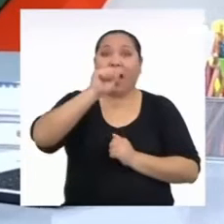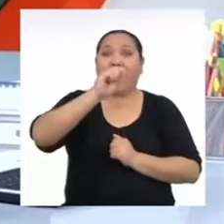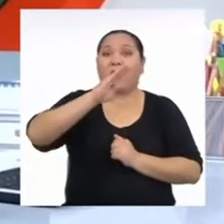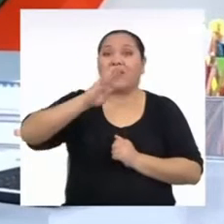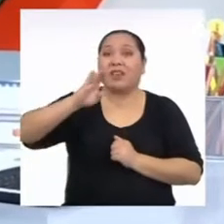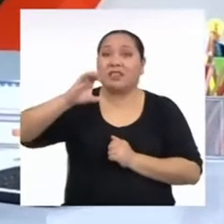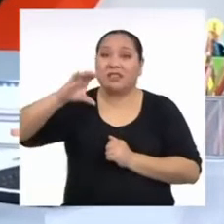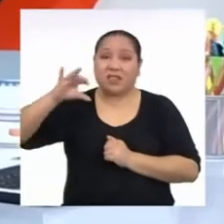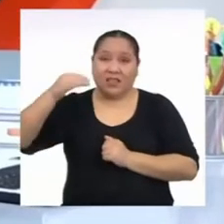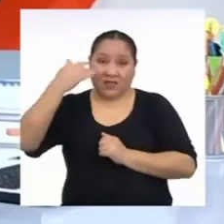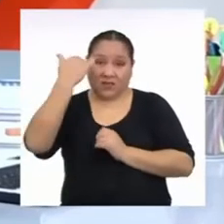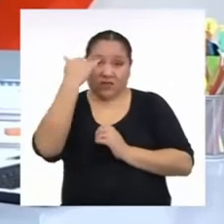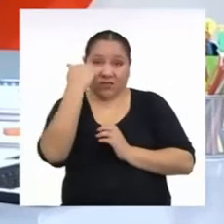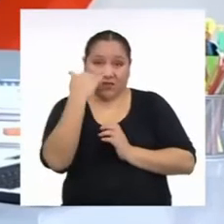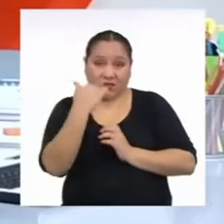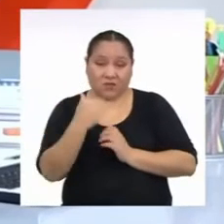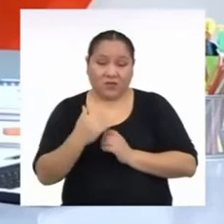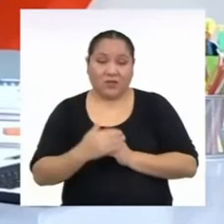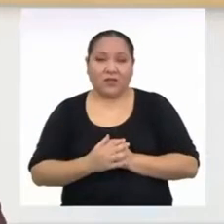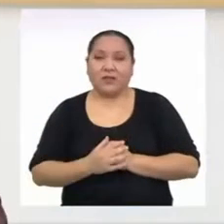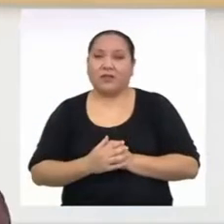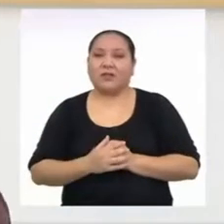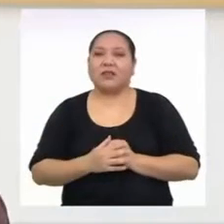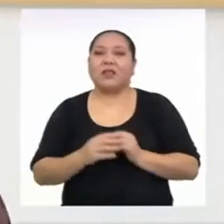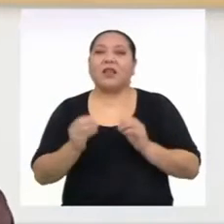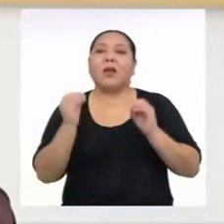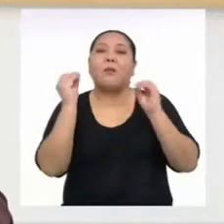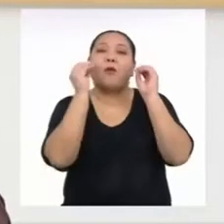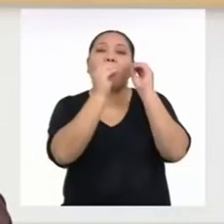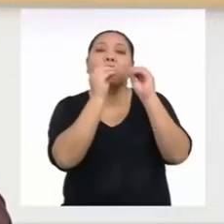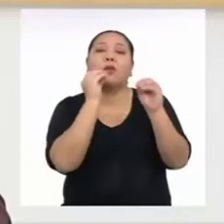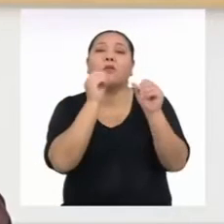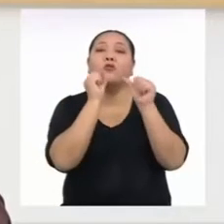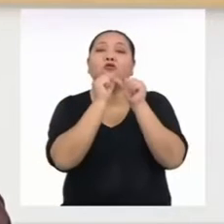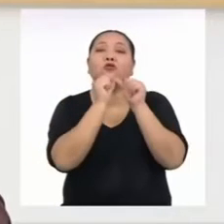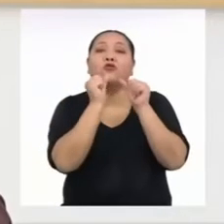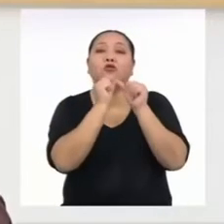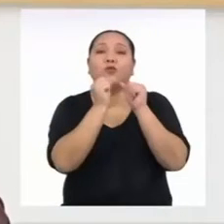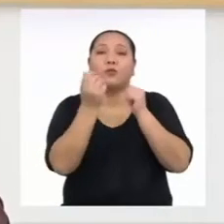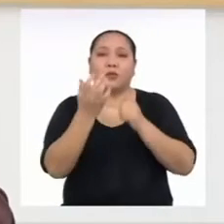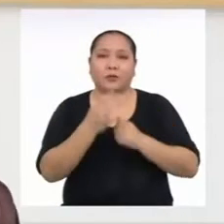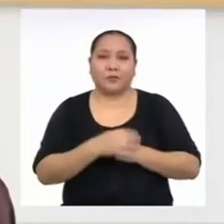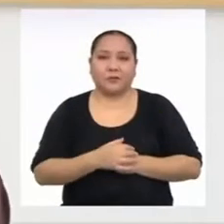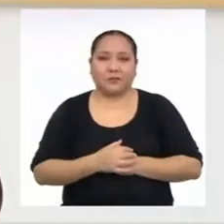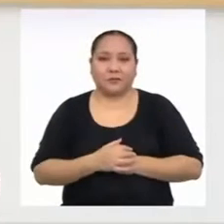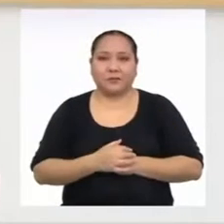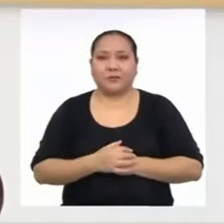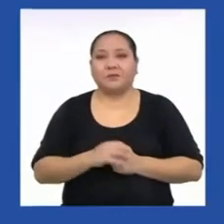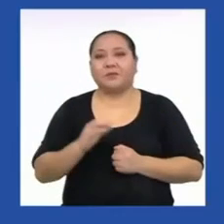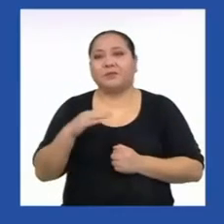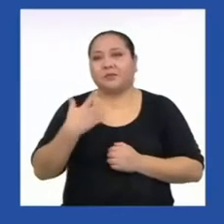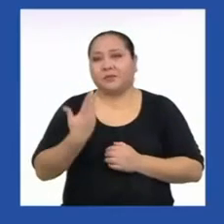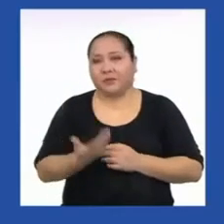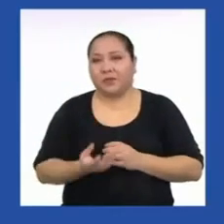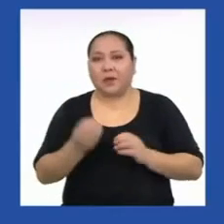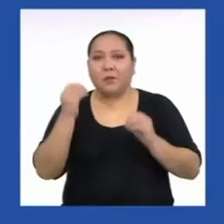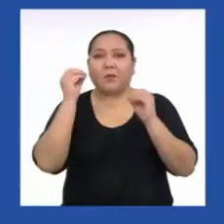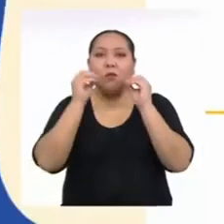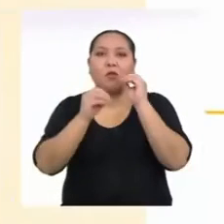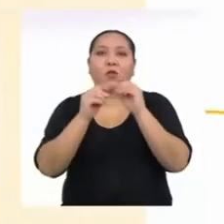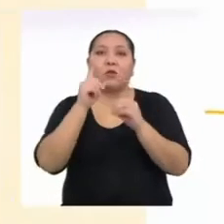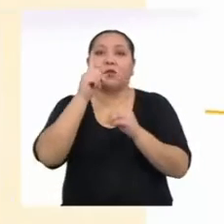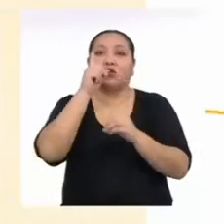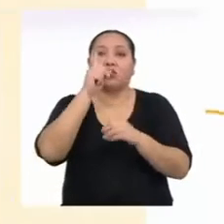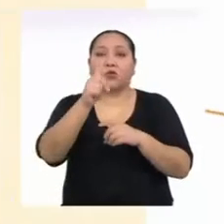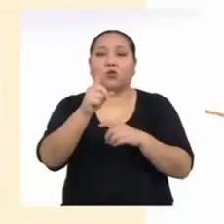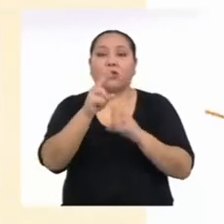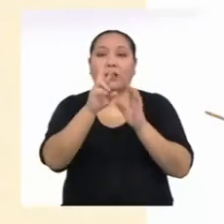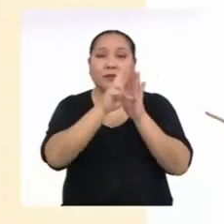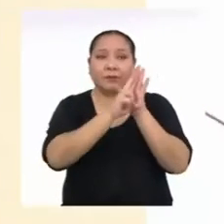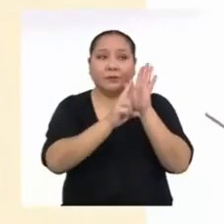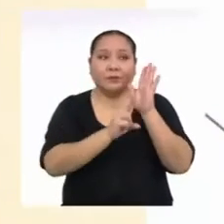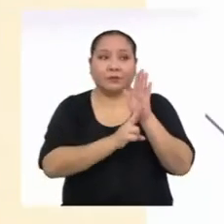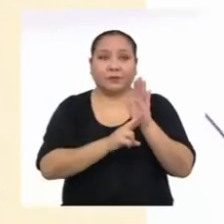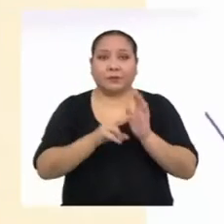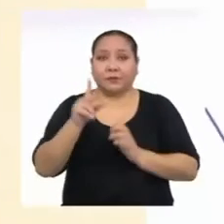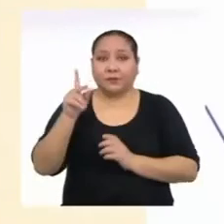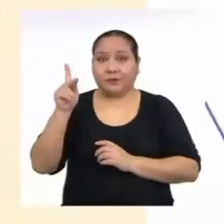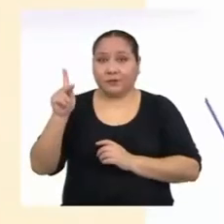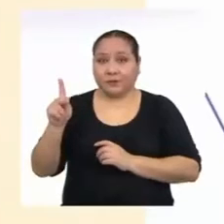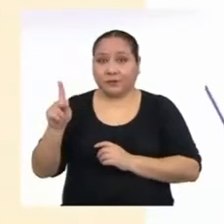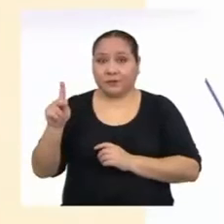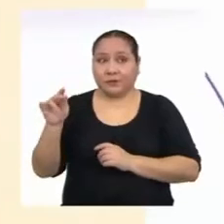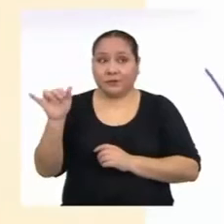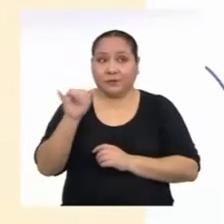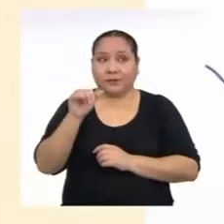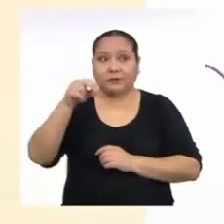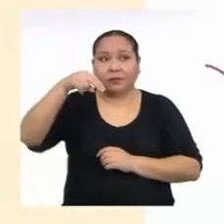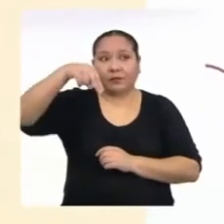orden alfabético y la numeramos. Así es. Y luego aplicamos la siguiente fórmula. K es igual